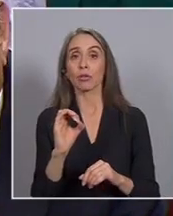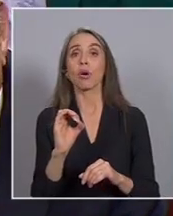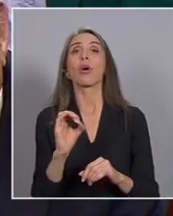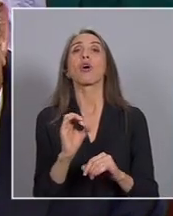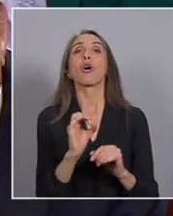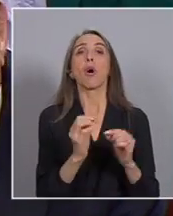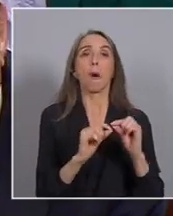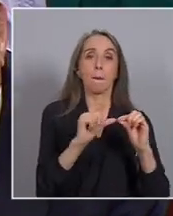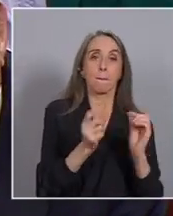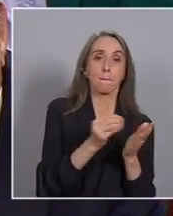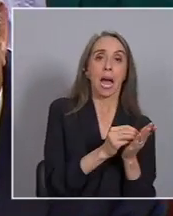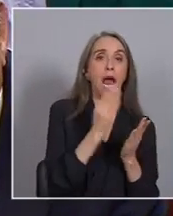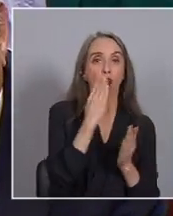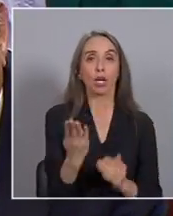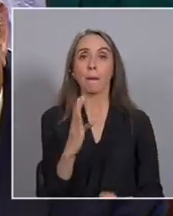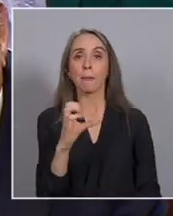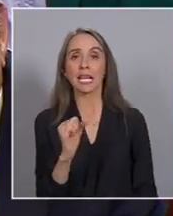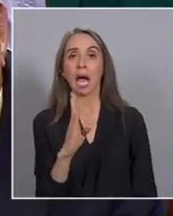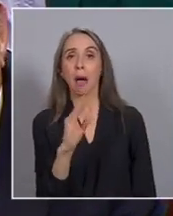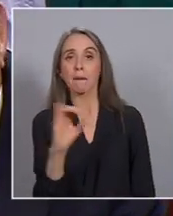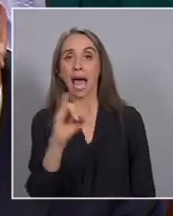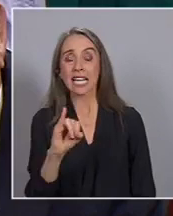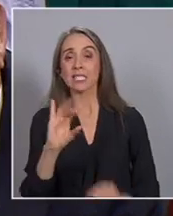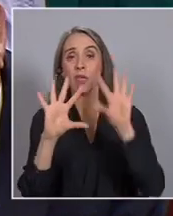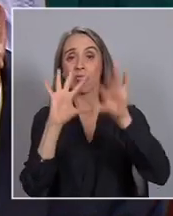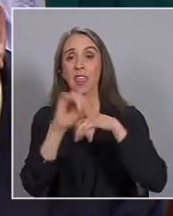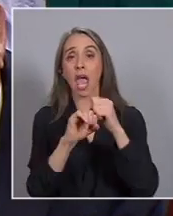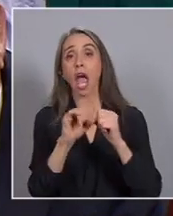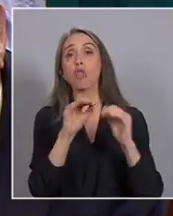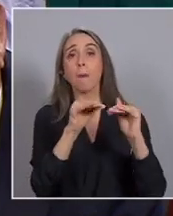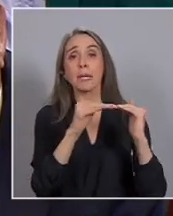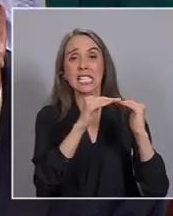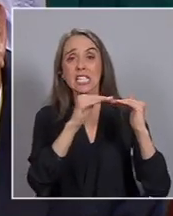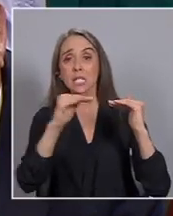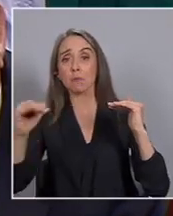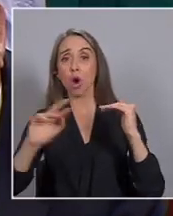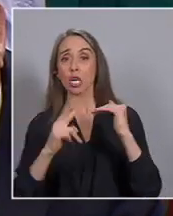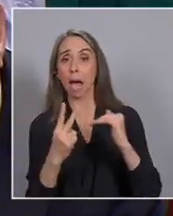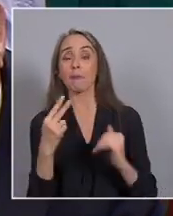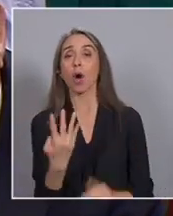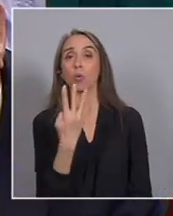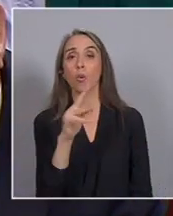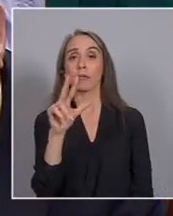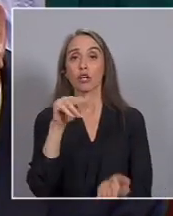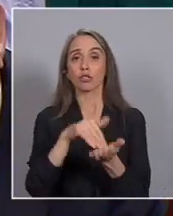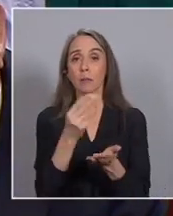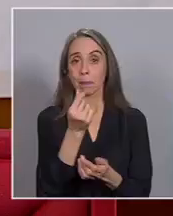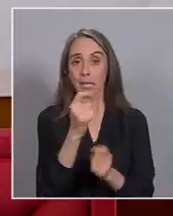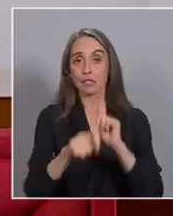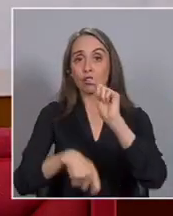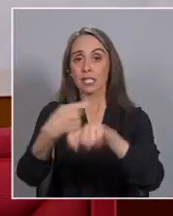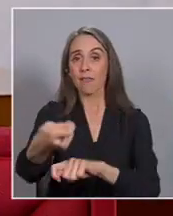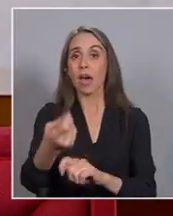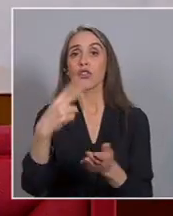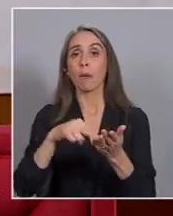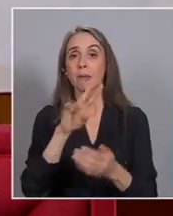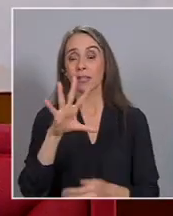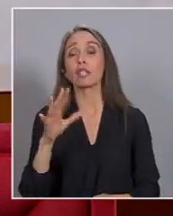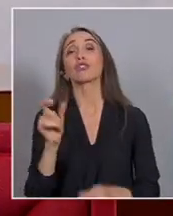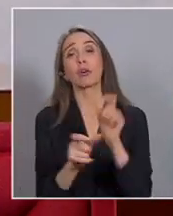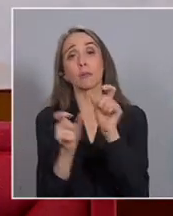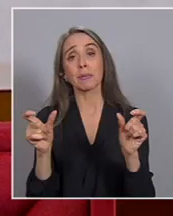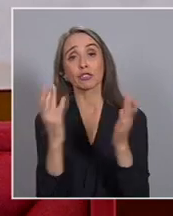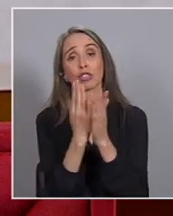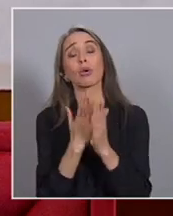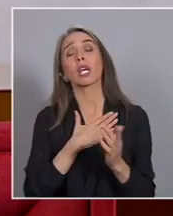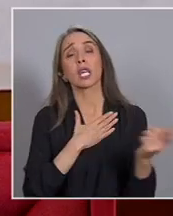la beca BAES tras 10 años sin haber tenido cambios y que llegará a 48 mil pesos el año 2025, algo muy sentido por